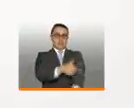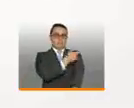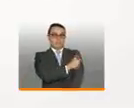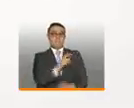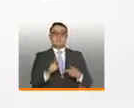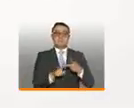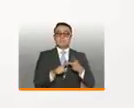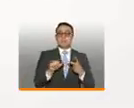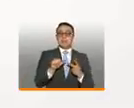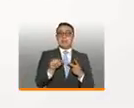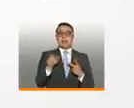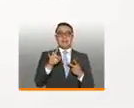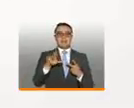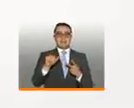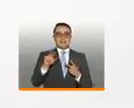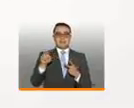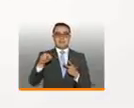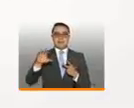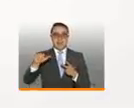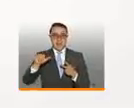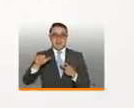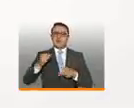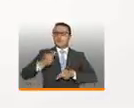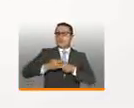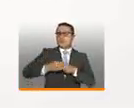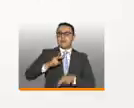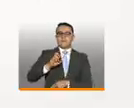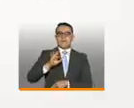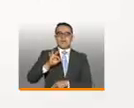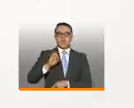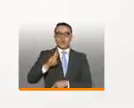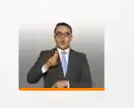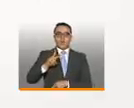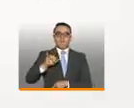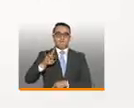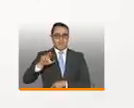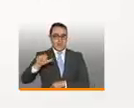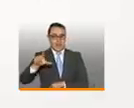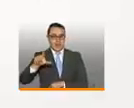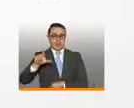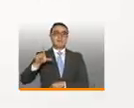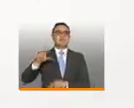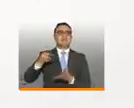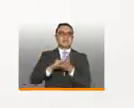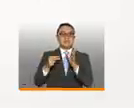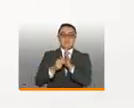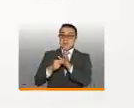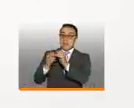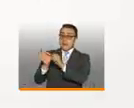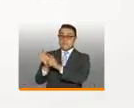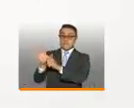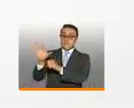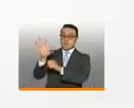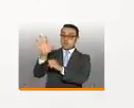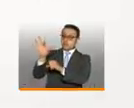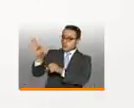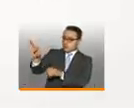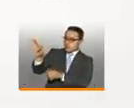AstraZeneca, que es vector viral no replicante. Esto quiere decir que se usa un virus y dentro de ese virus se